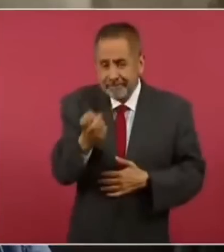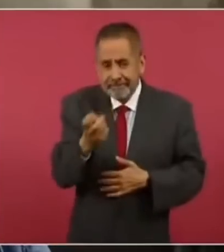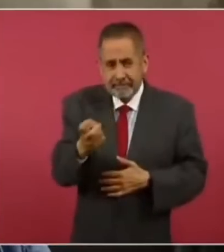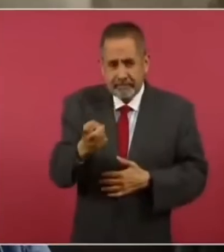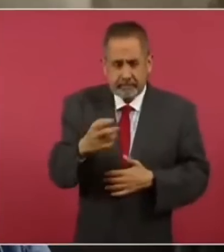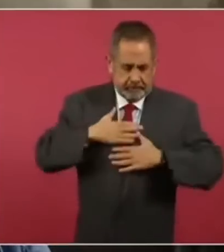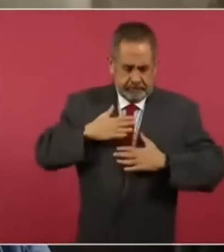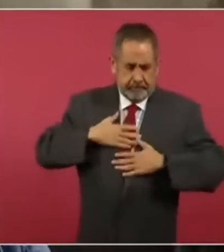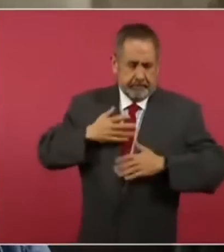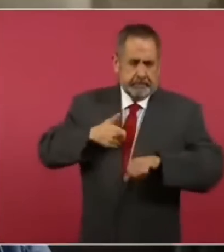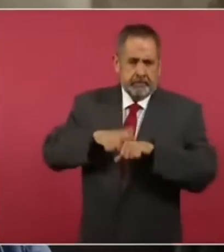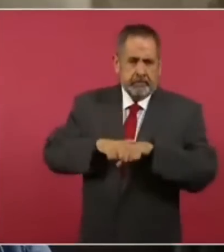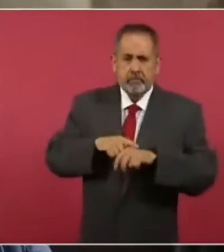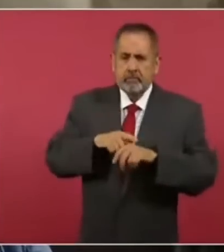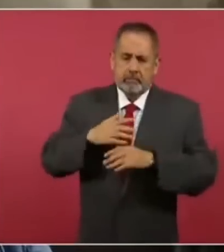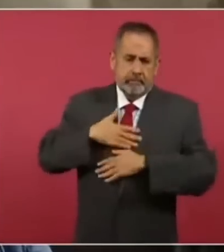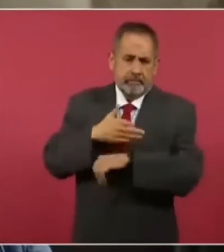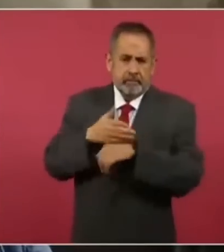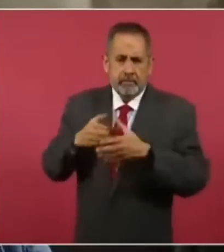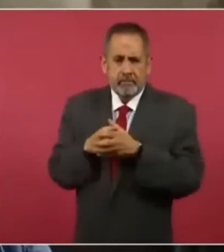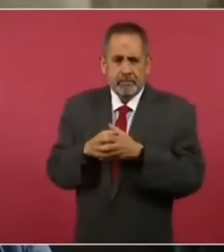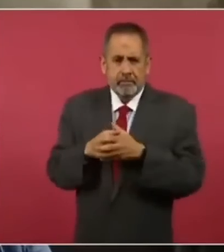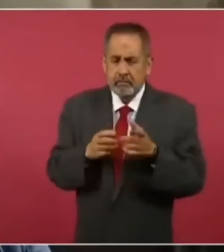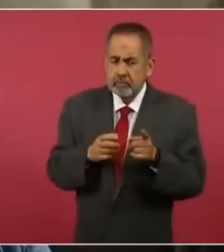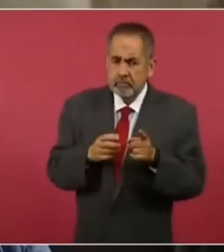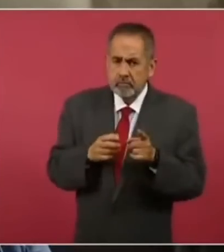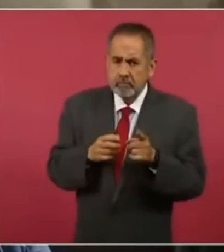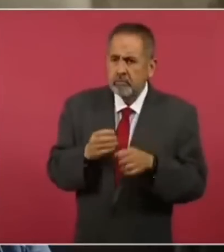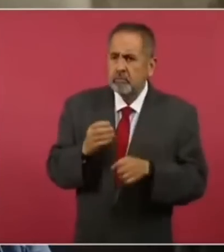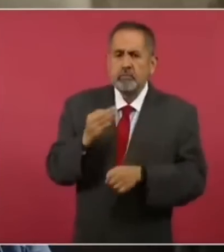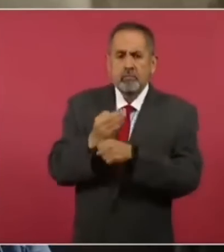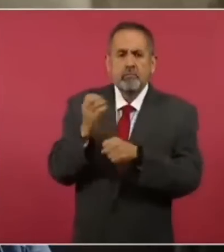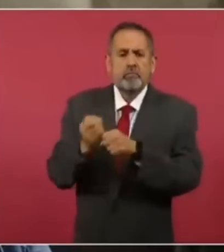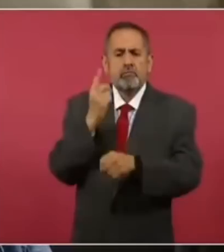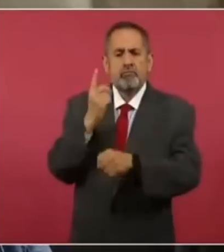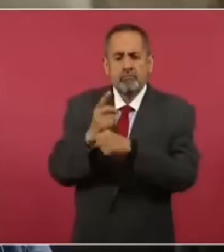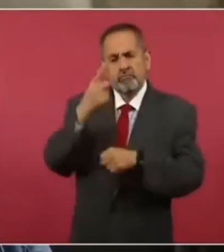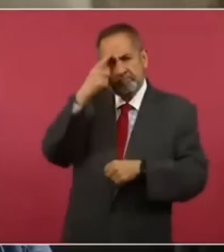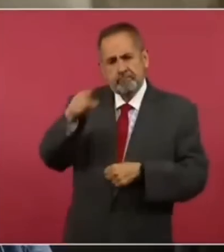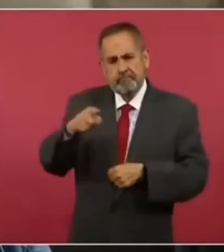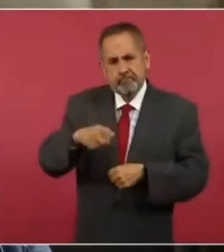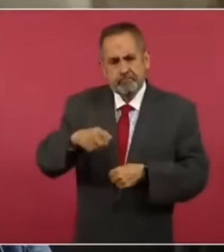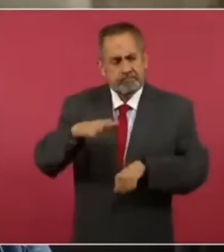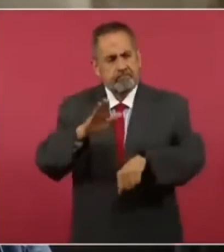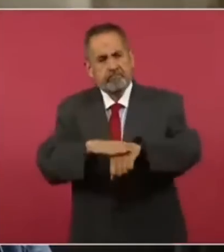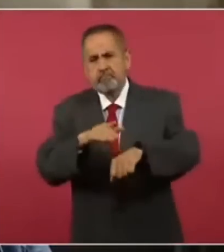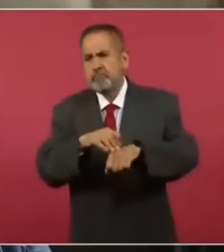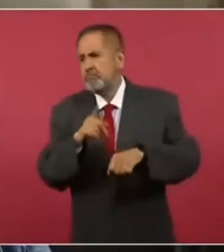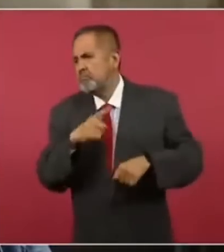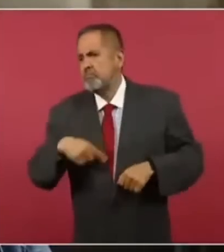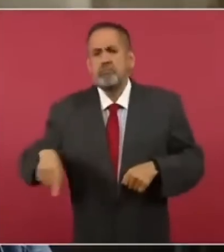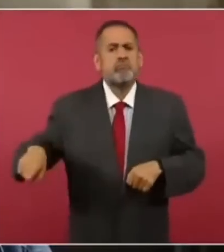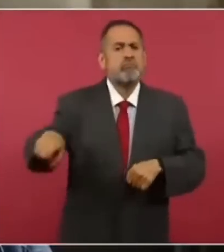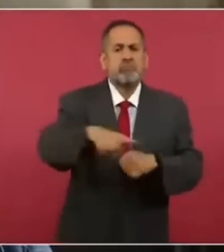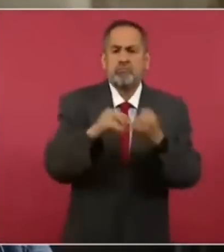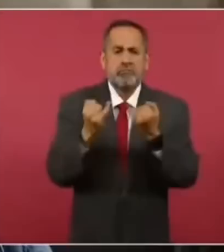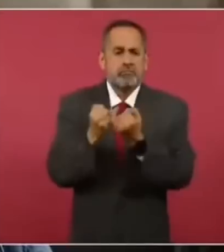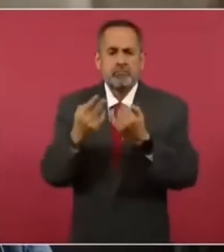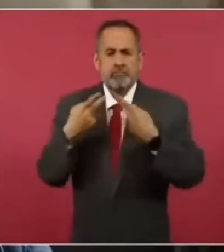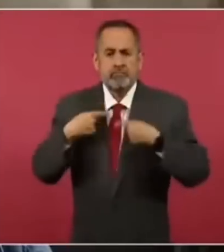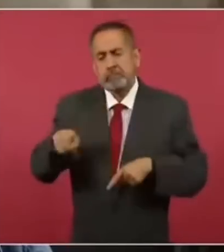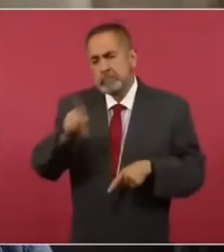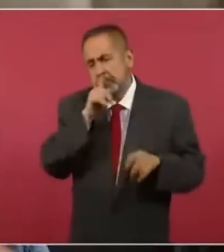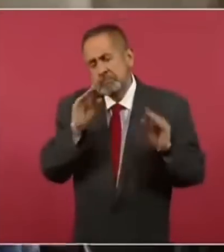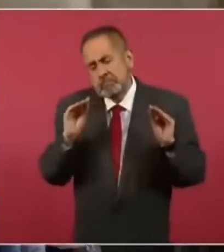caso personal, familiar, se convirtiera en la oportunidad de muchas personas de no